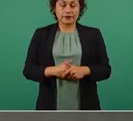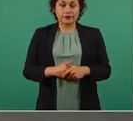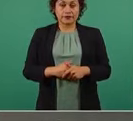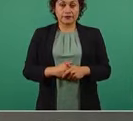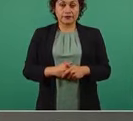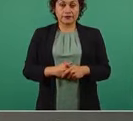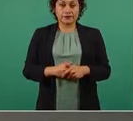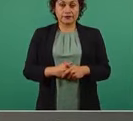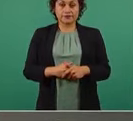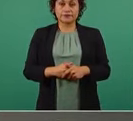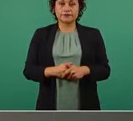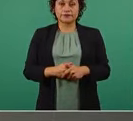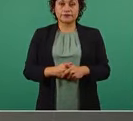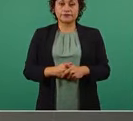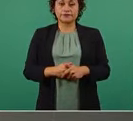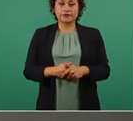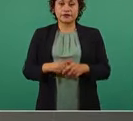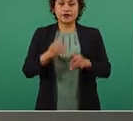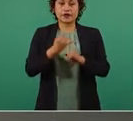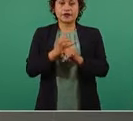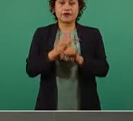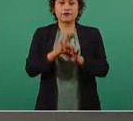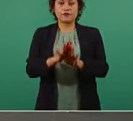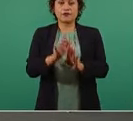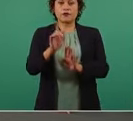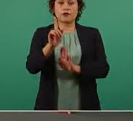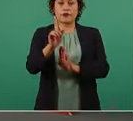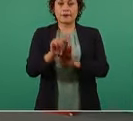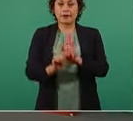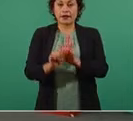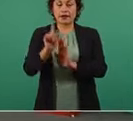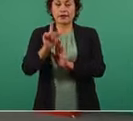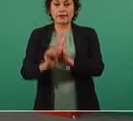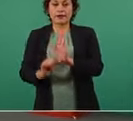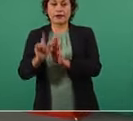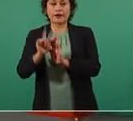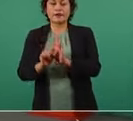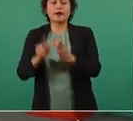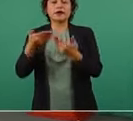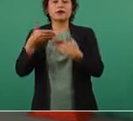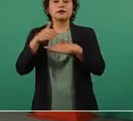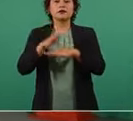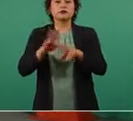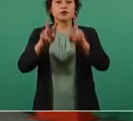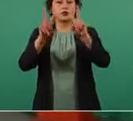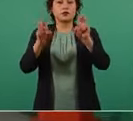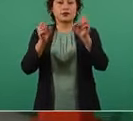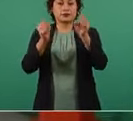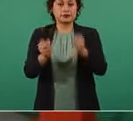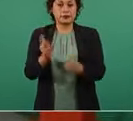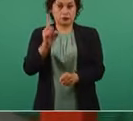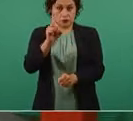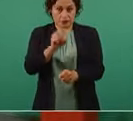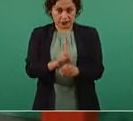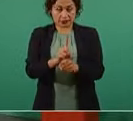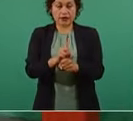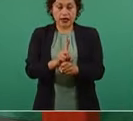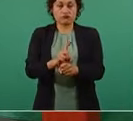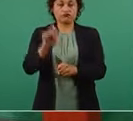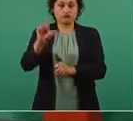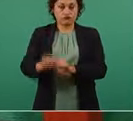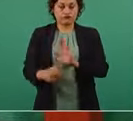el informe mensual sobre seguridad que se va a dar a